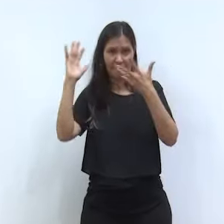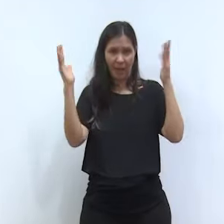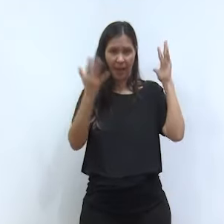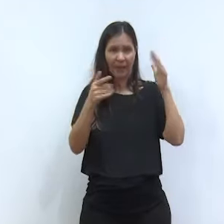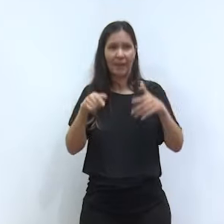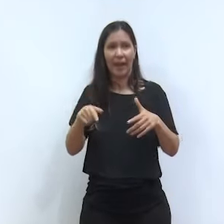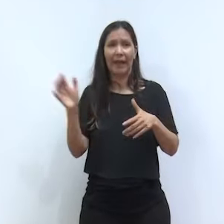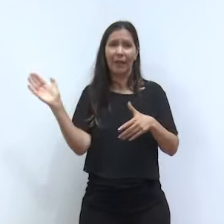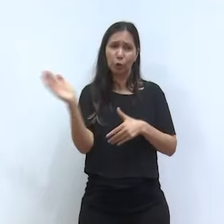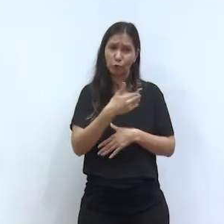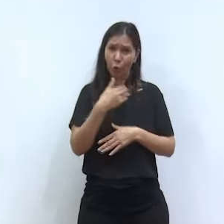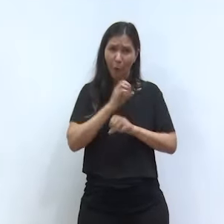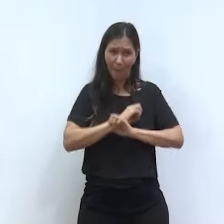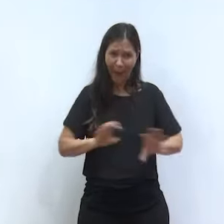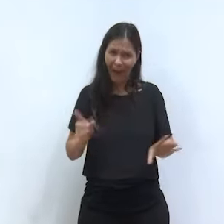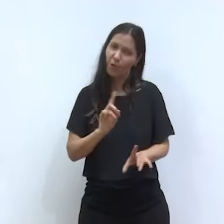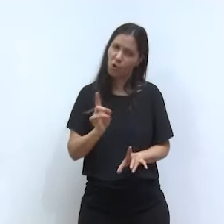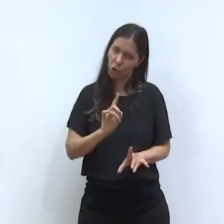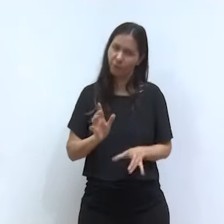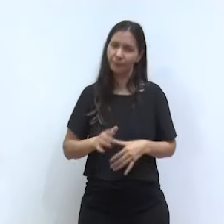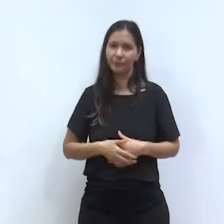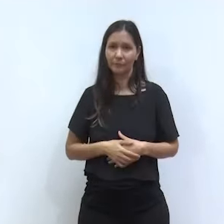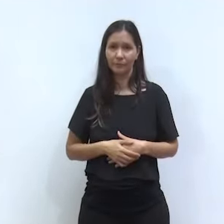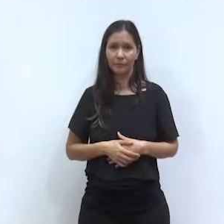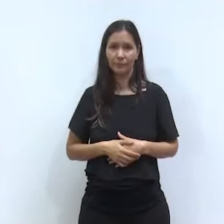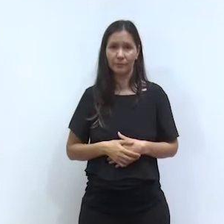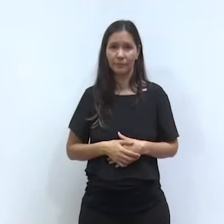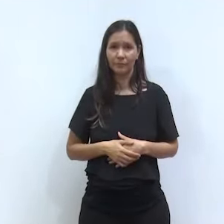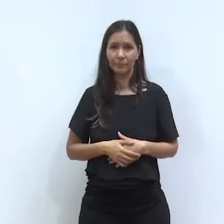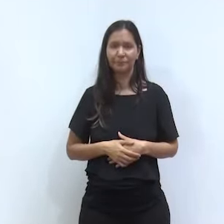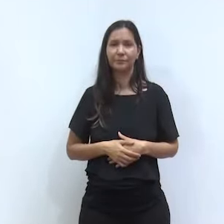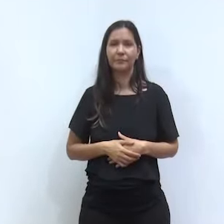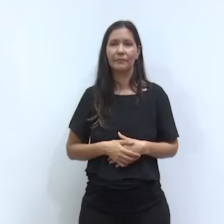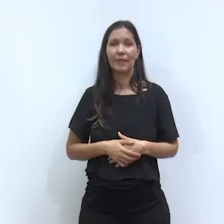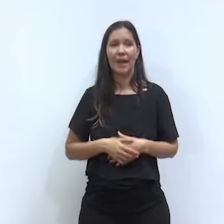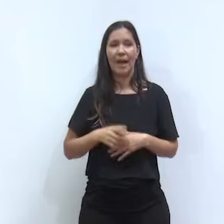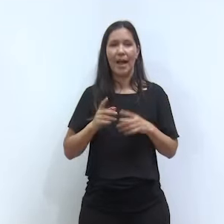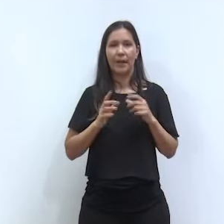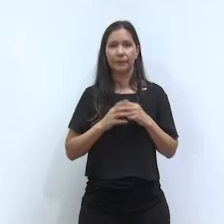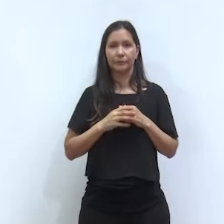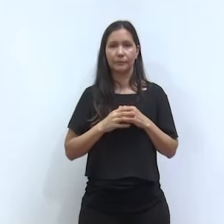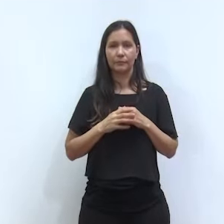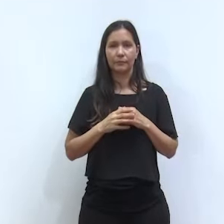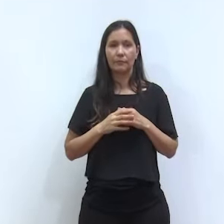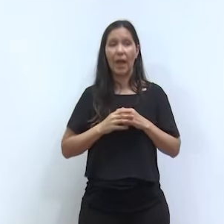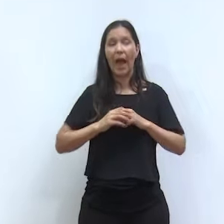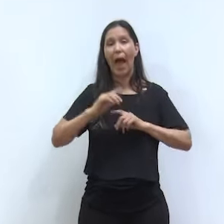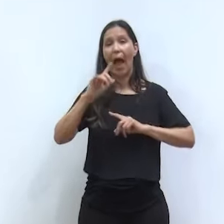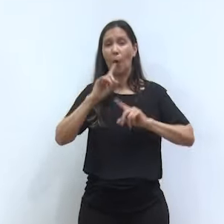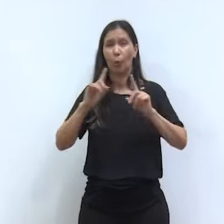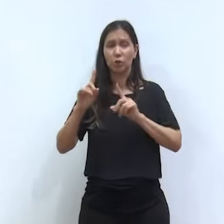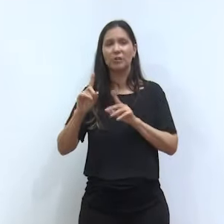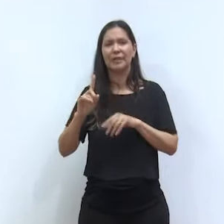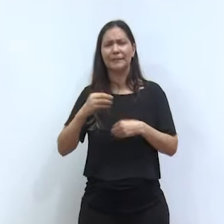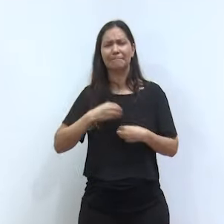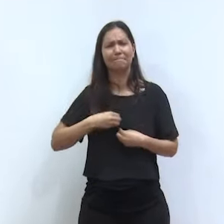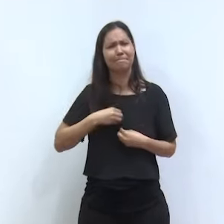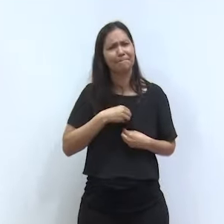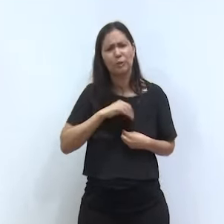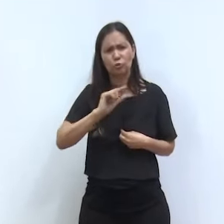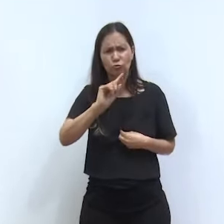eh Ahora aquellos que no tenían Se sentían muy solos se sentían que